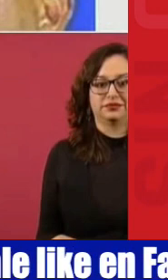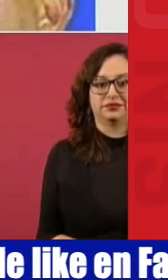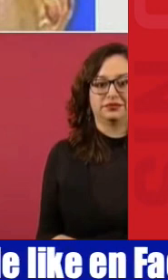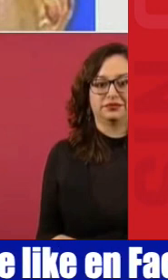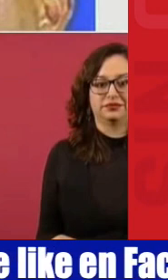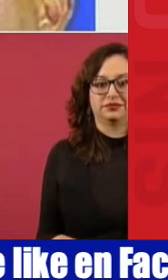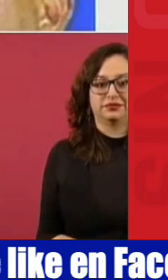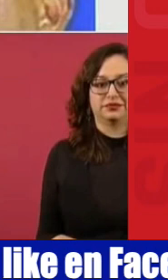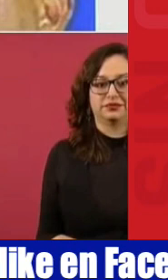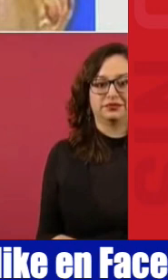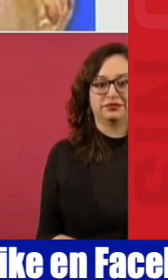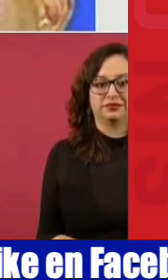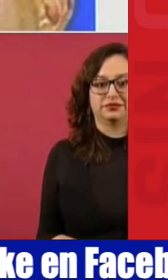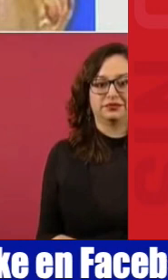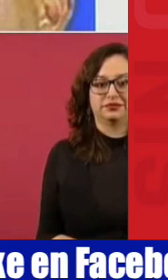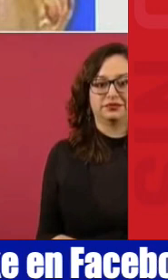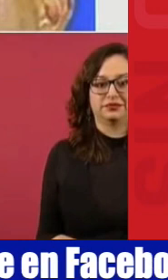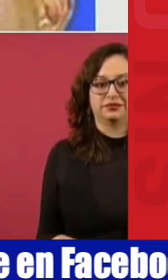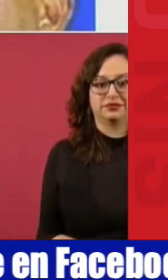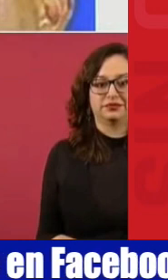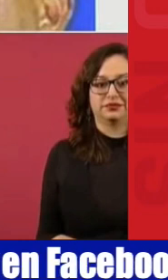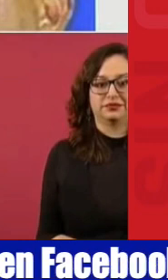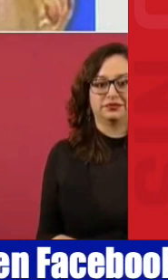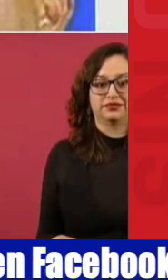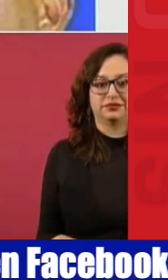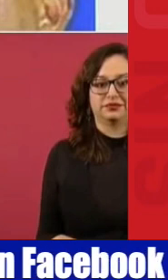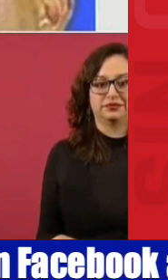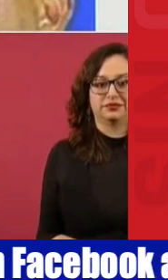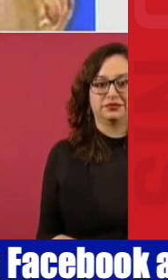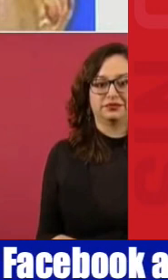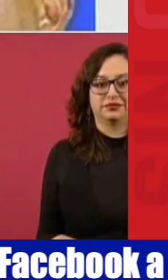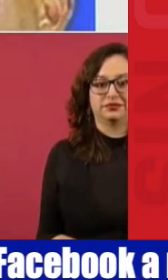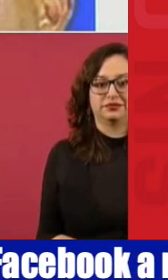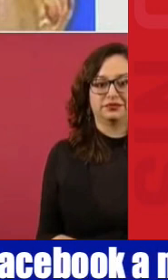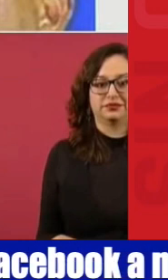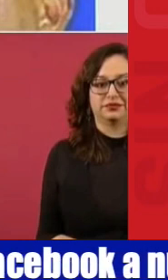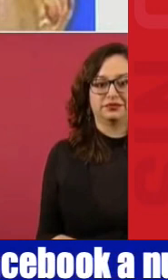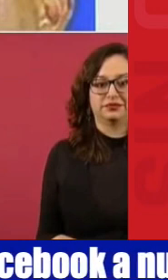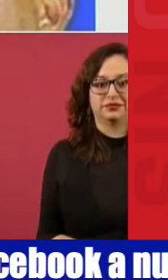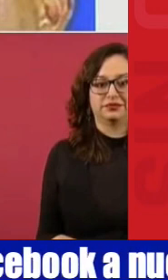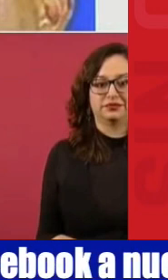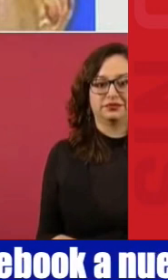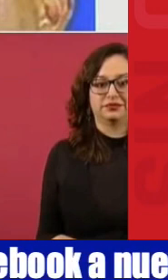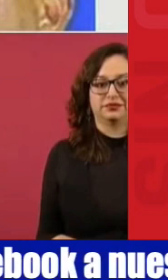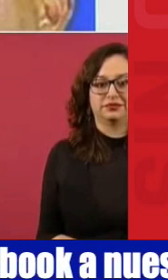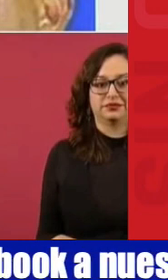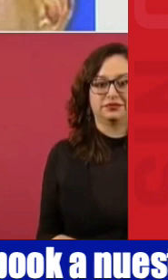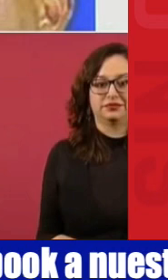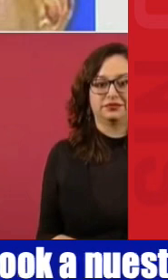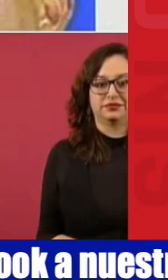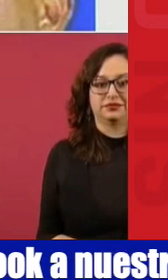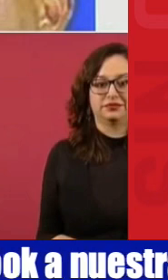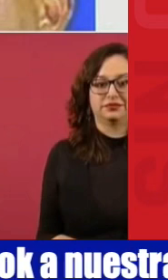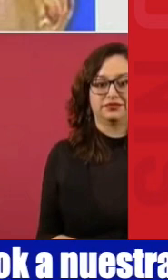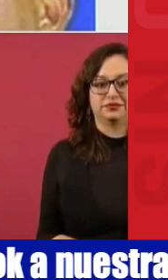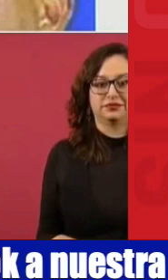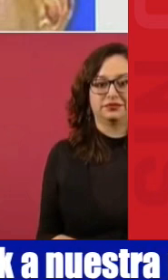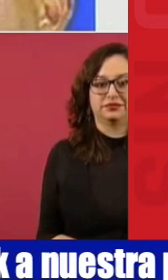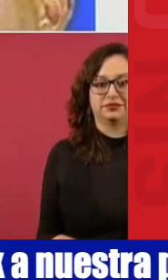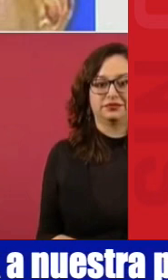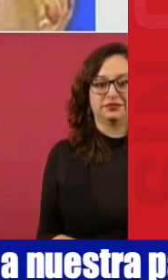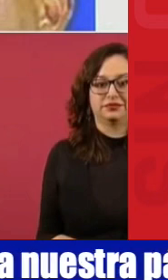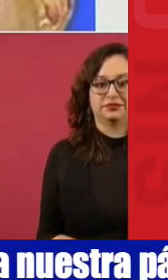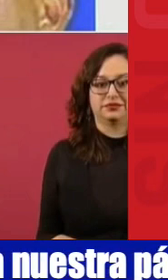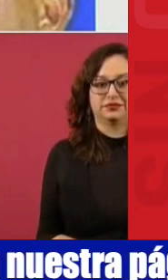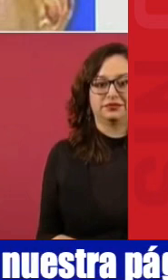pues cuestionable de la historia, Luis XIV, aseguraba que el Estado era él, ¿no? El Estado soy yo, decía Luis XIV. Bueno, así